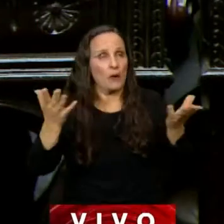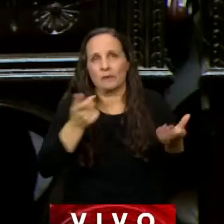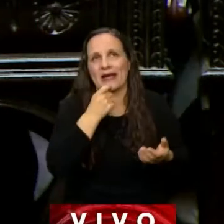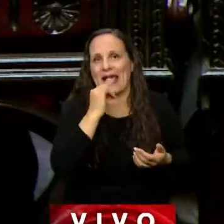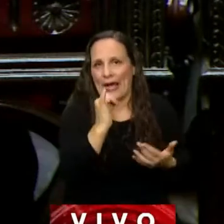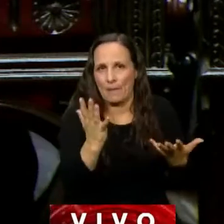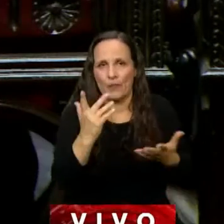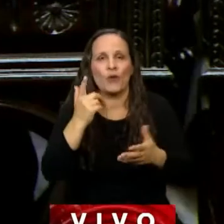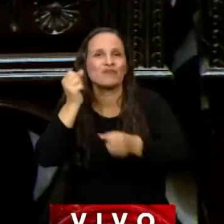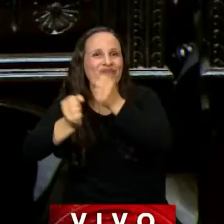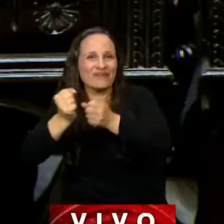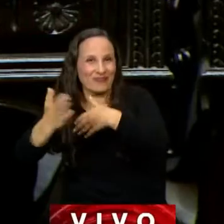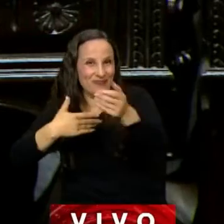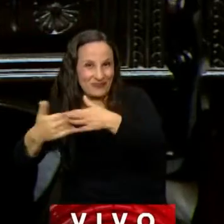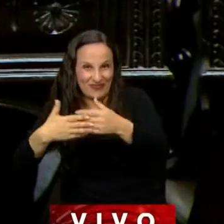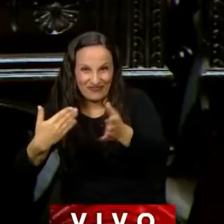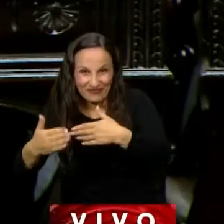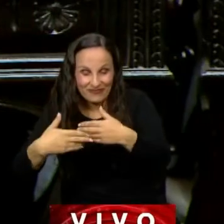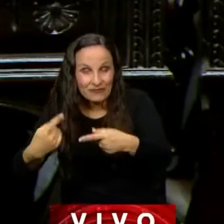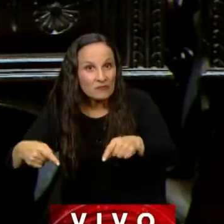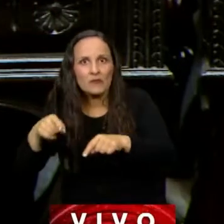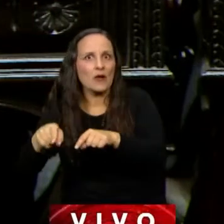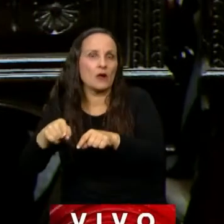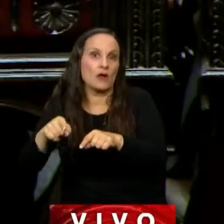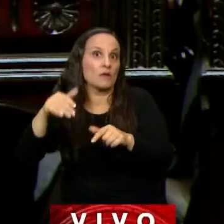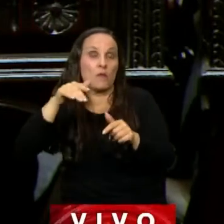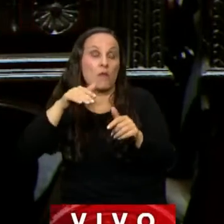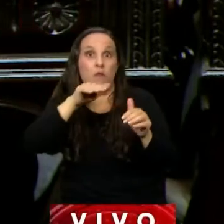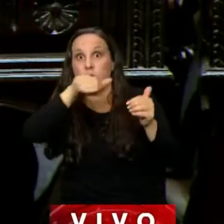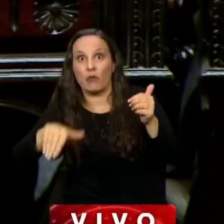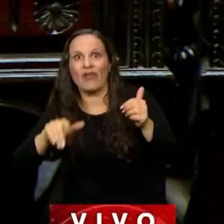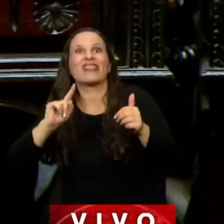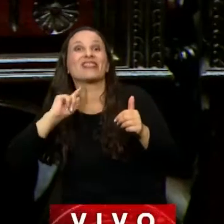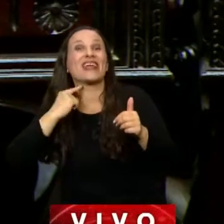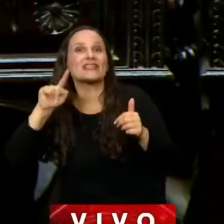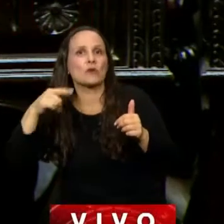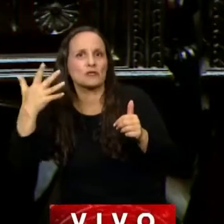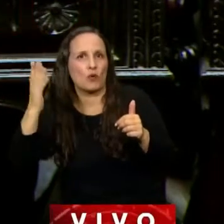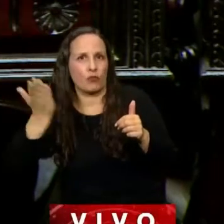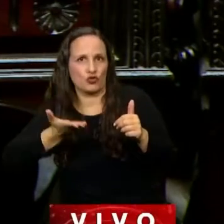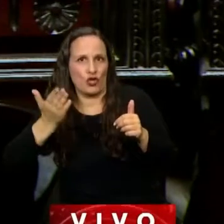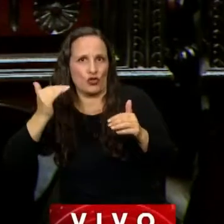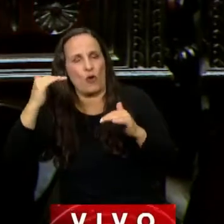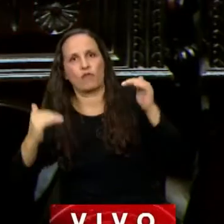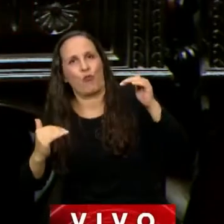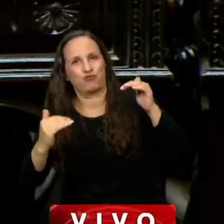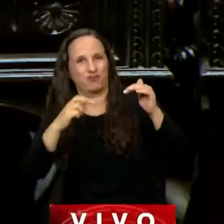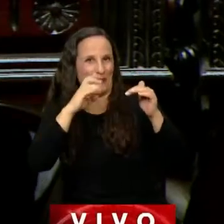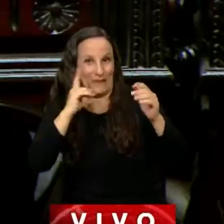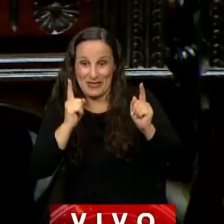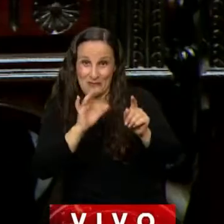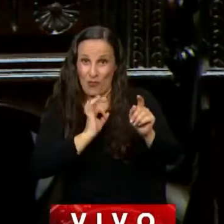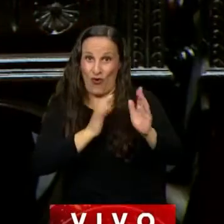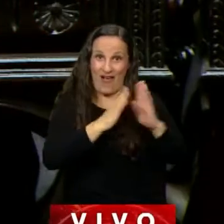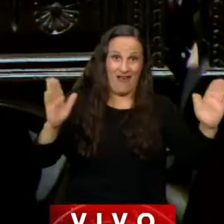para la industria manufacturera esa caída fue de un 13,5% en el mismo